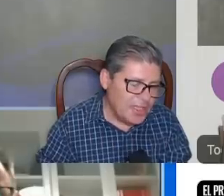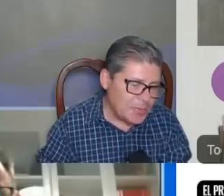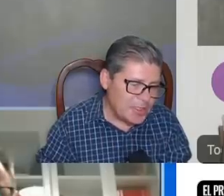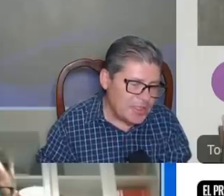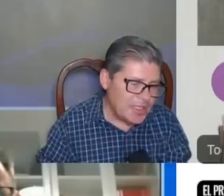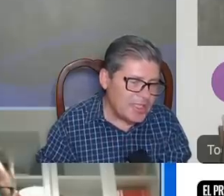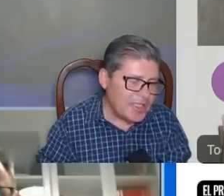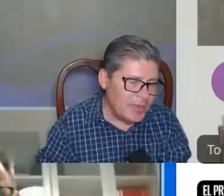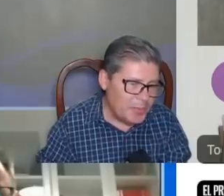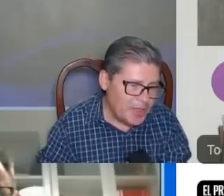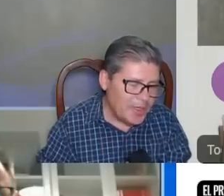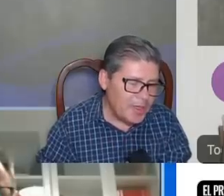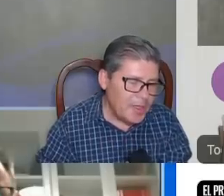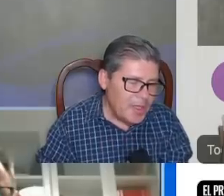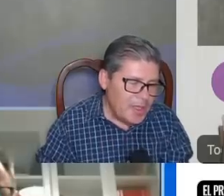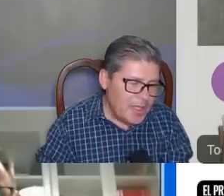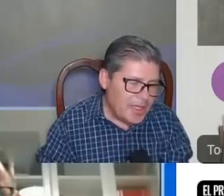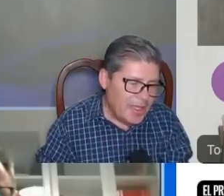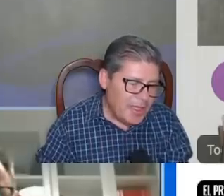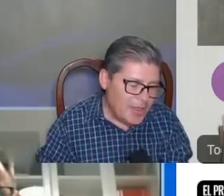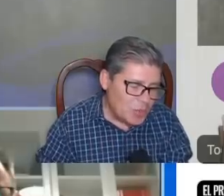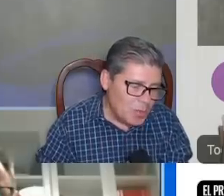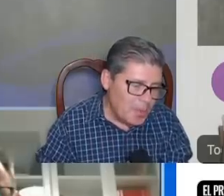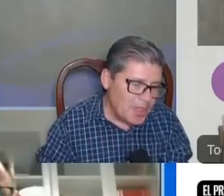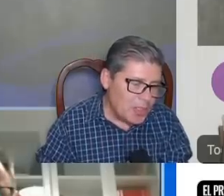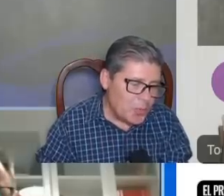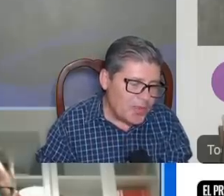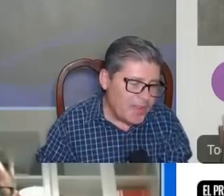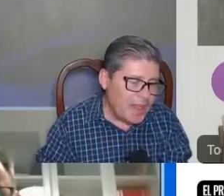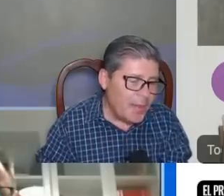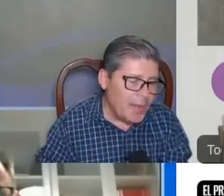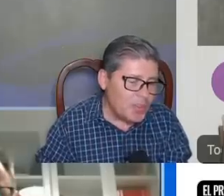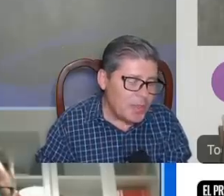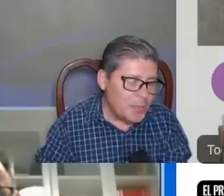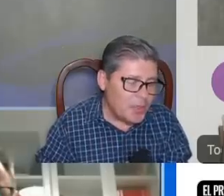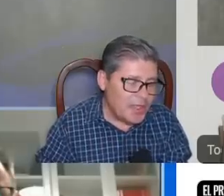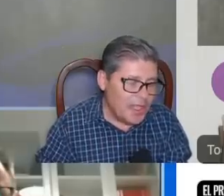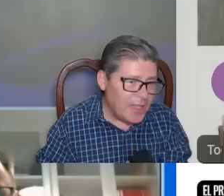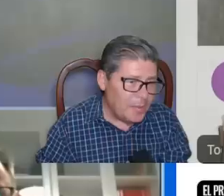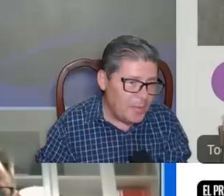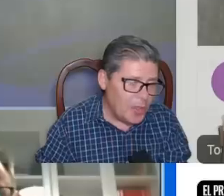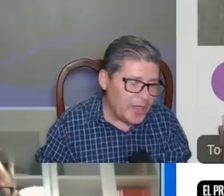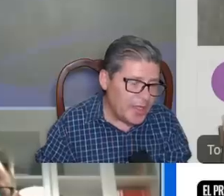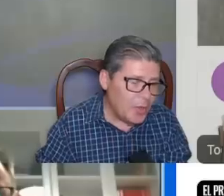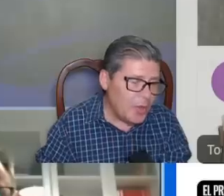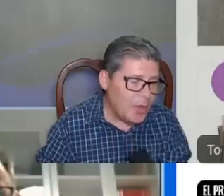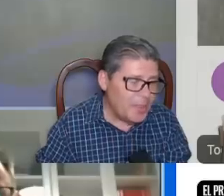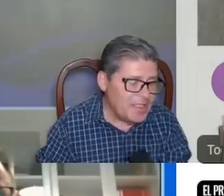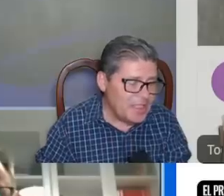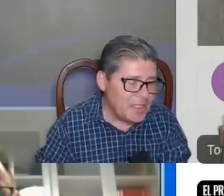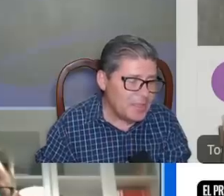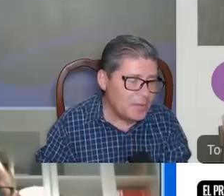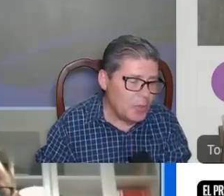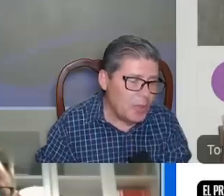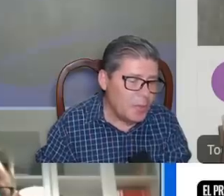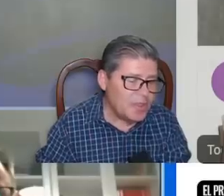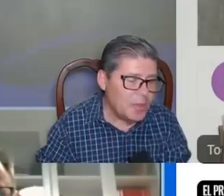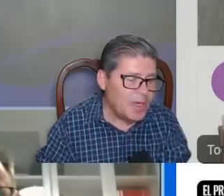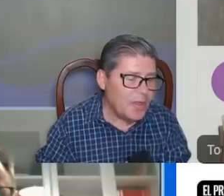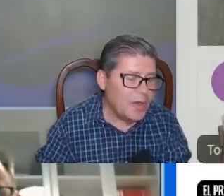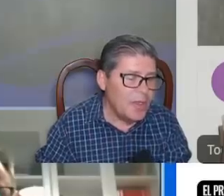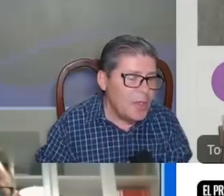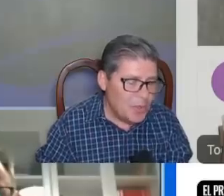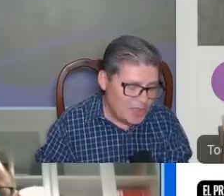corruptos y al expresidente del PRI, y que en su momento pues había mucha impunidad, pero hoy que llegó el presidente Andrés Manuel